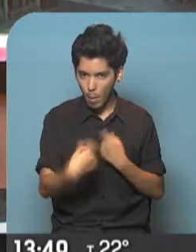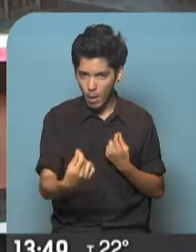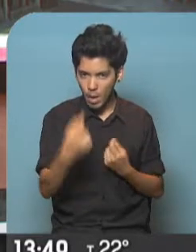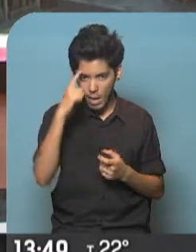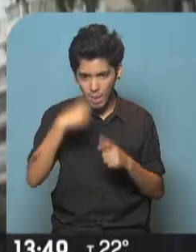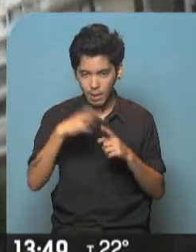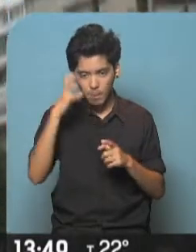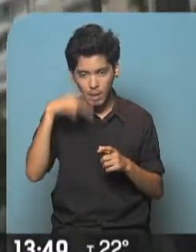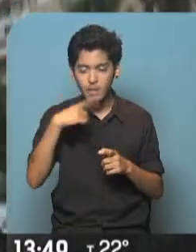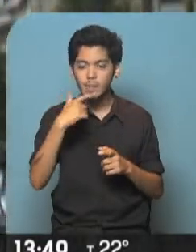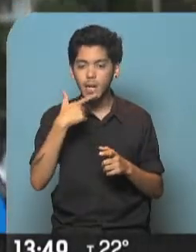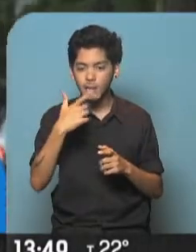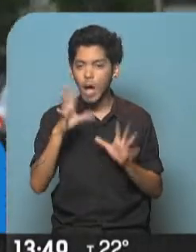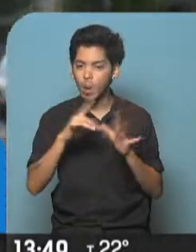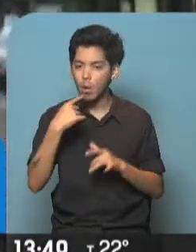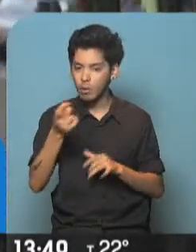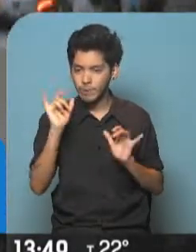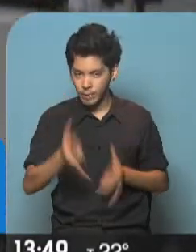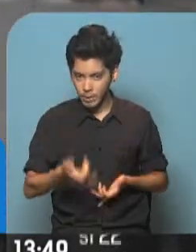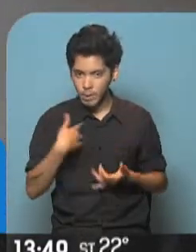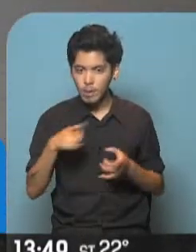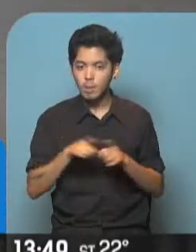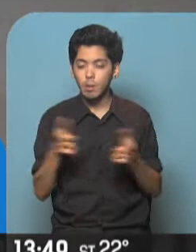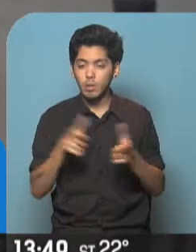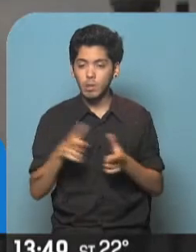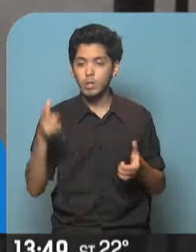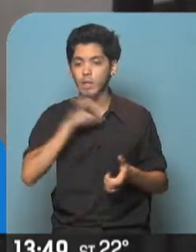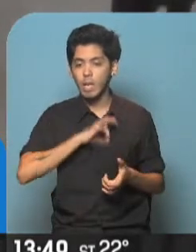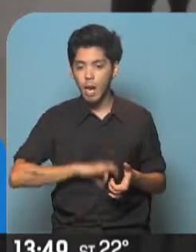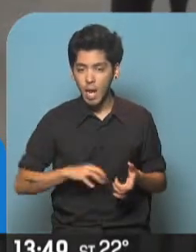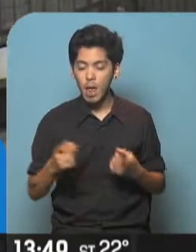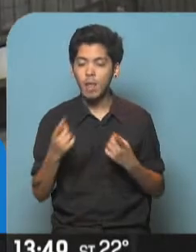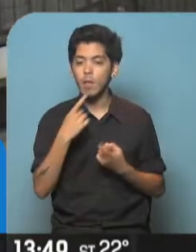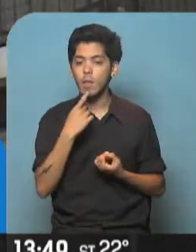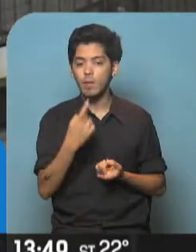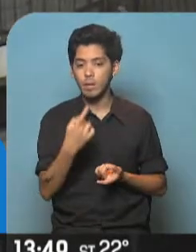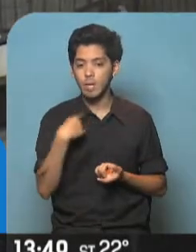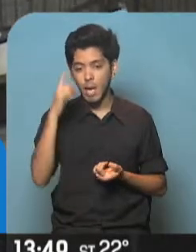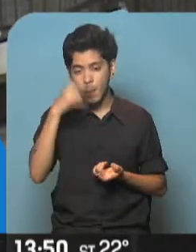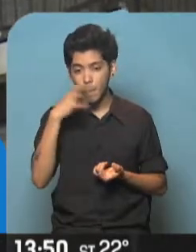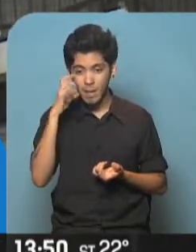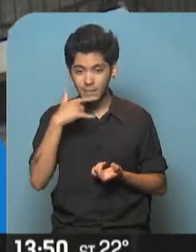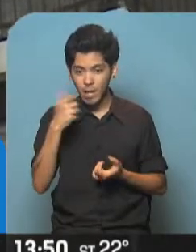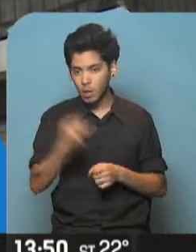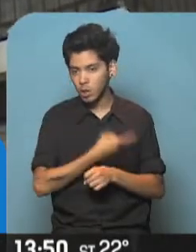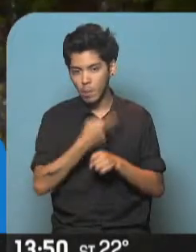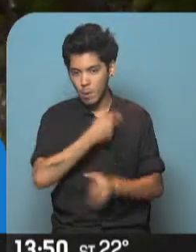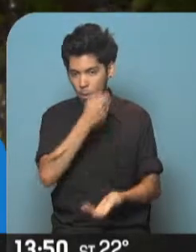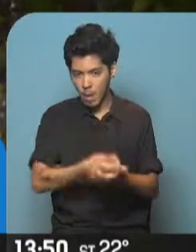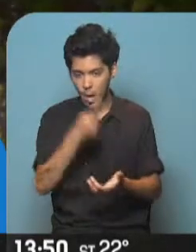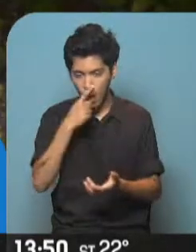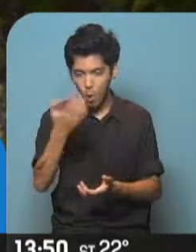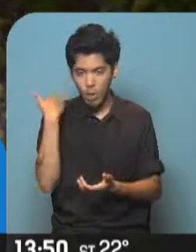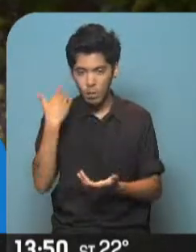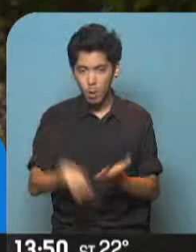que sí. La Federación de Asociaciones de Consorcios, las expensas serán impagables a partir del último aumento